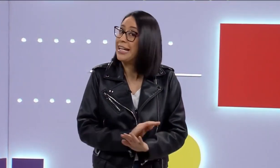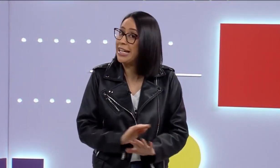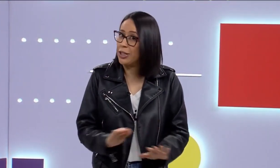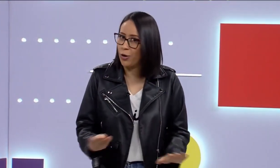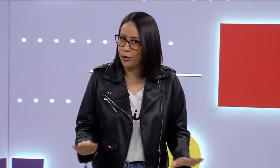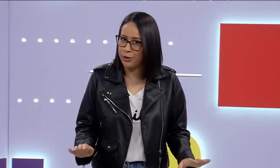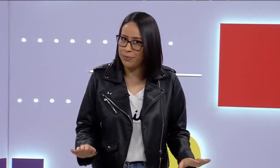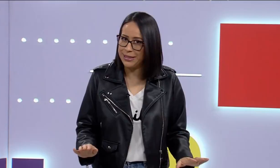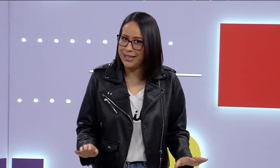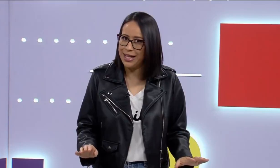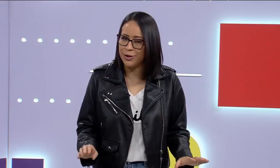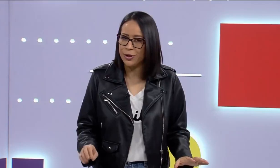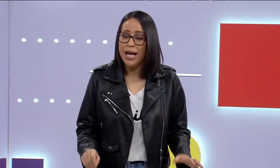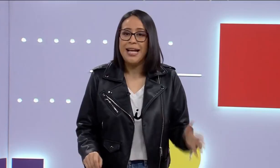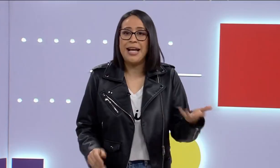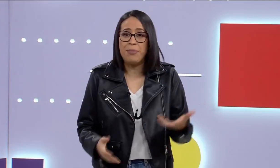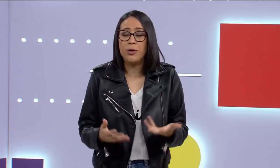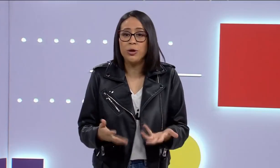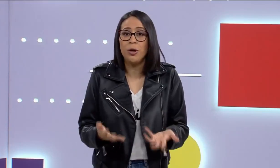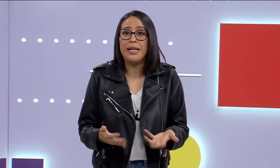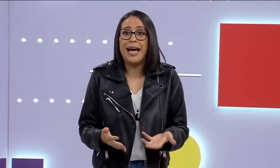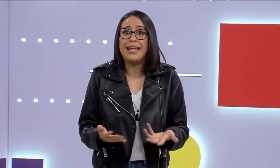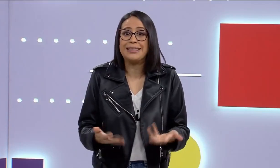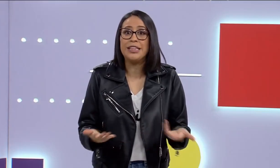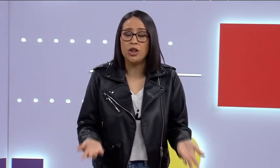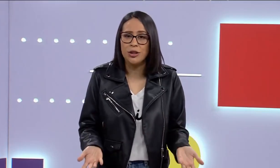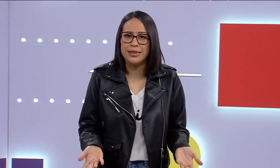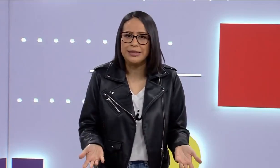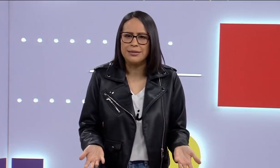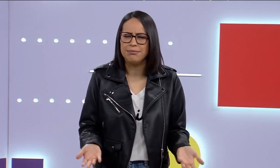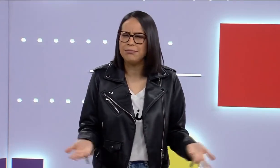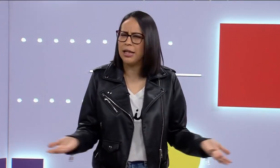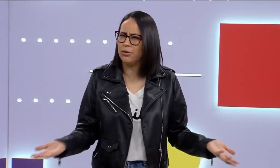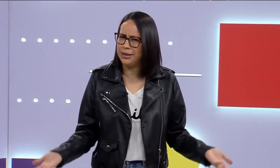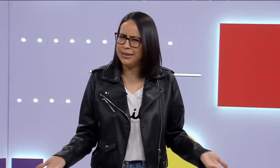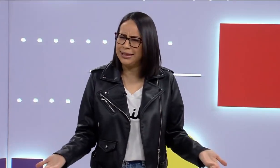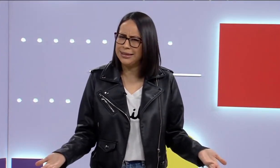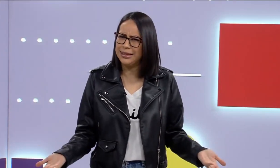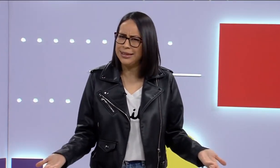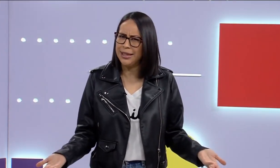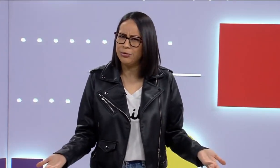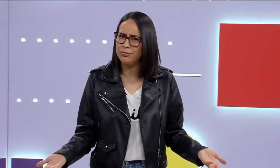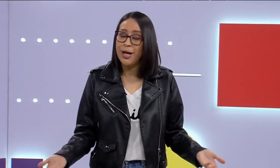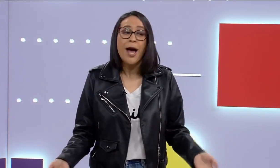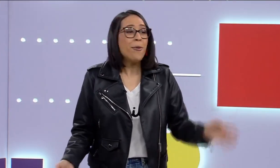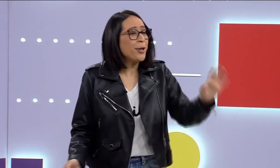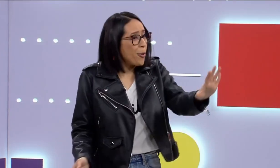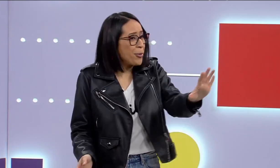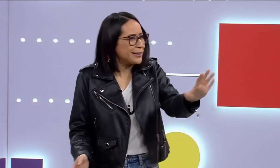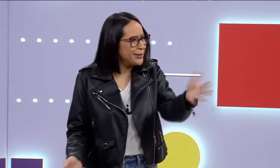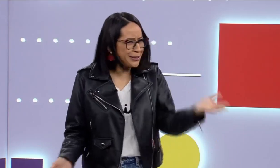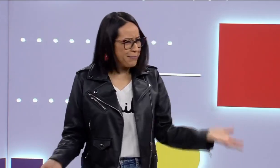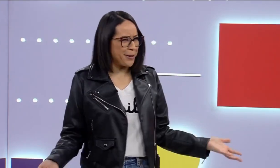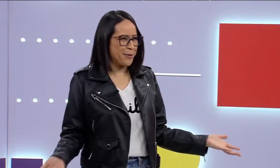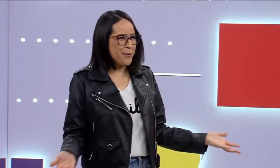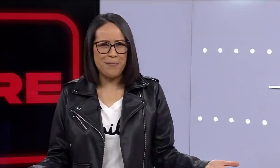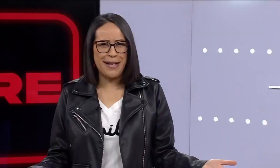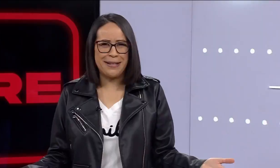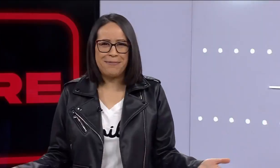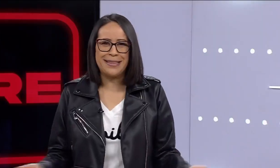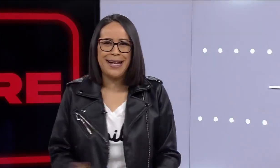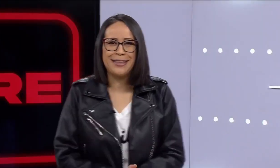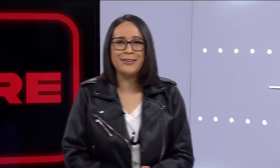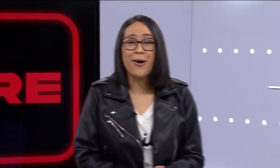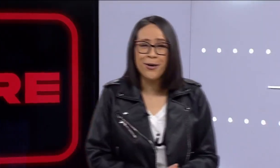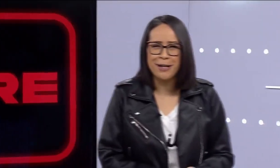pensiones y no los empresarios, la pregunta obligada es entonces, ¿de dónde saldrá ese dinero? Bueno, pues no se